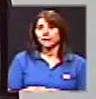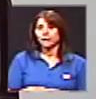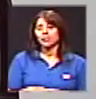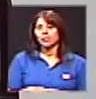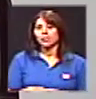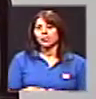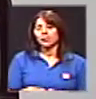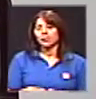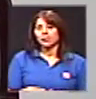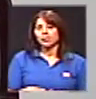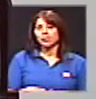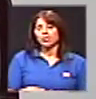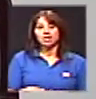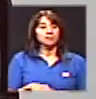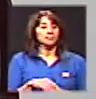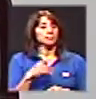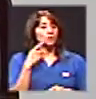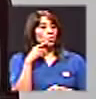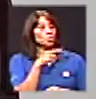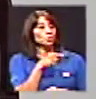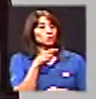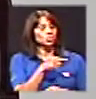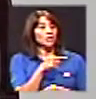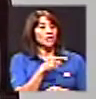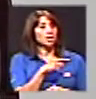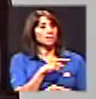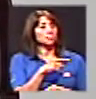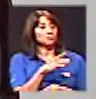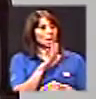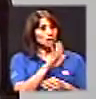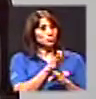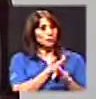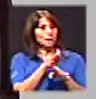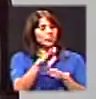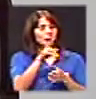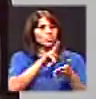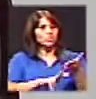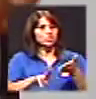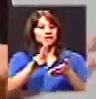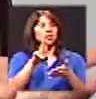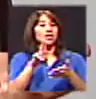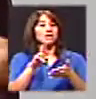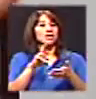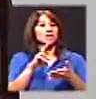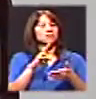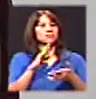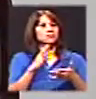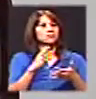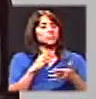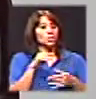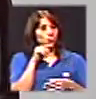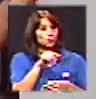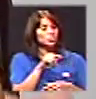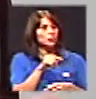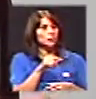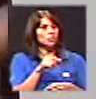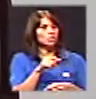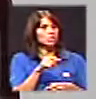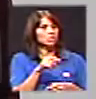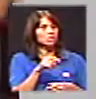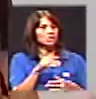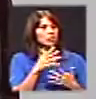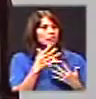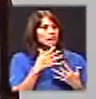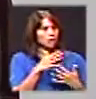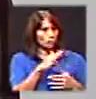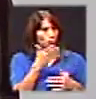usted, para avanzar rápidamente en su carrera universitaria, usted fue, si mi memoria no me engaña,